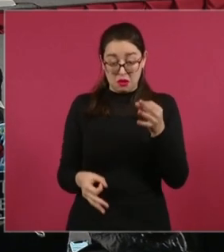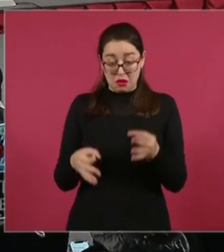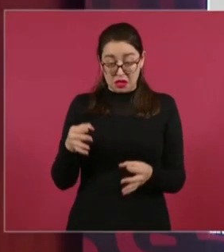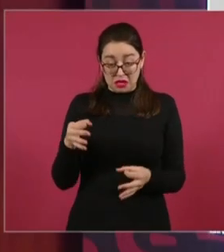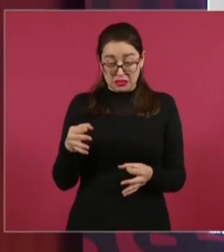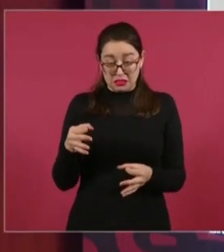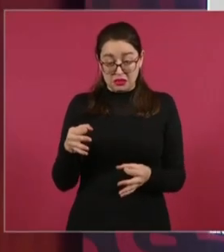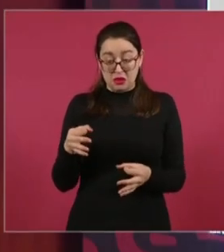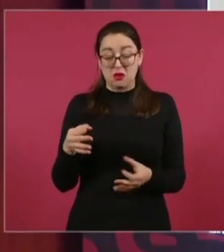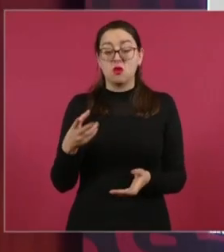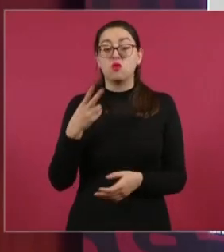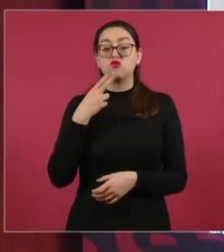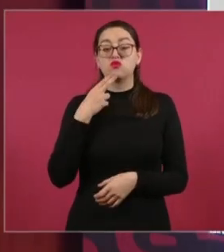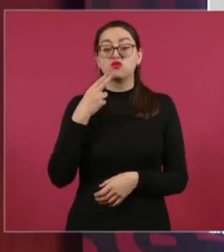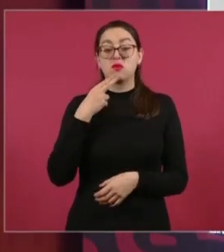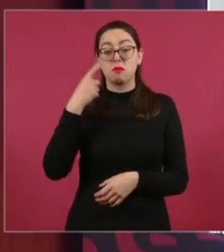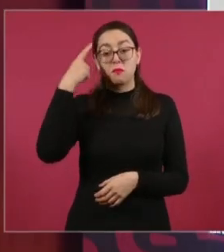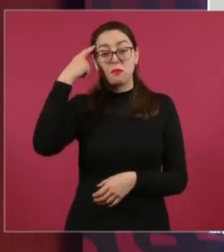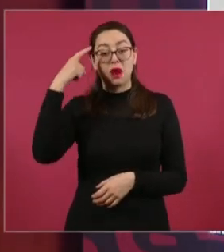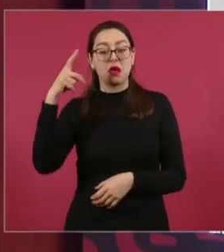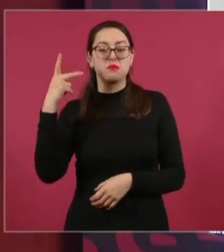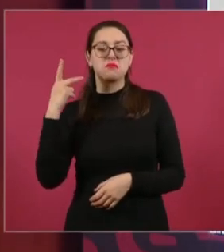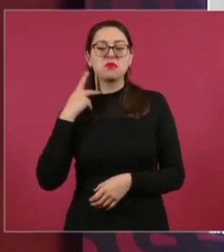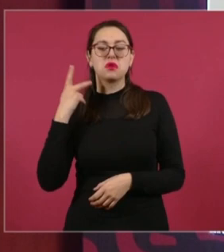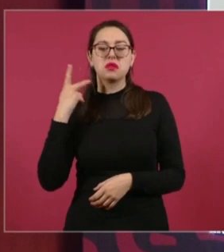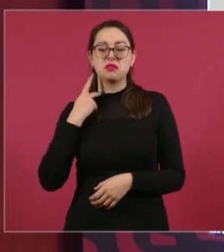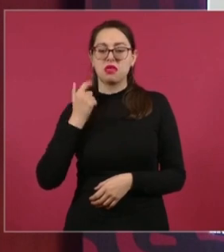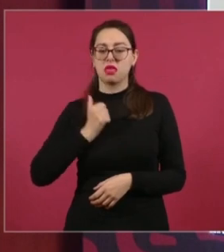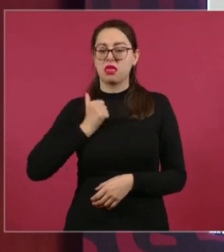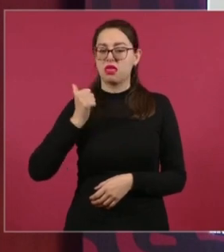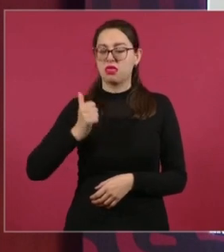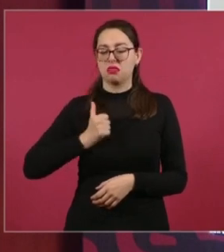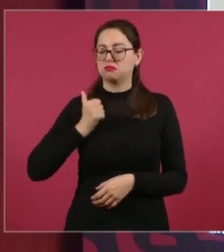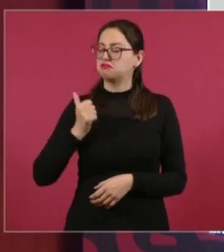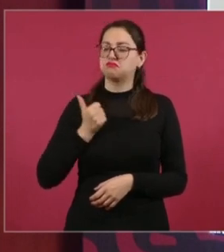pretendiera usar con tintes políticos,